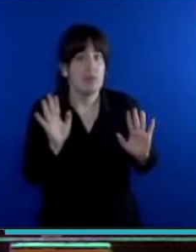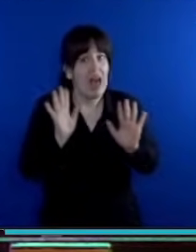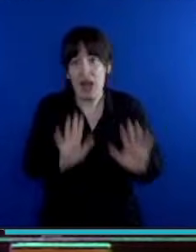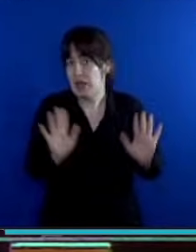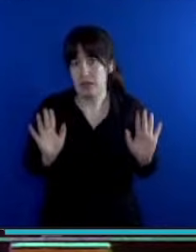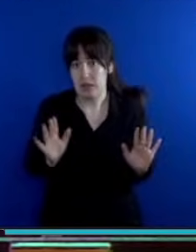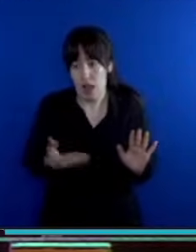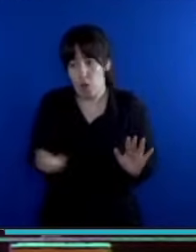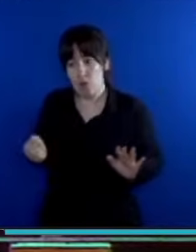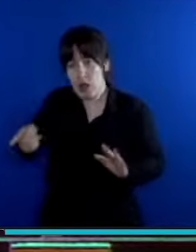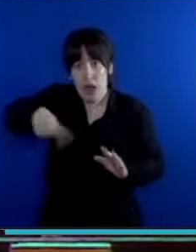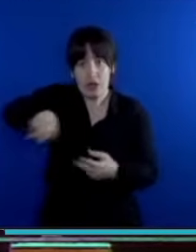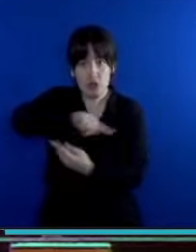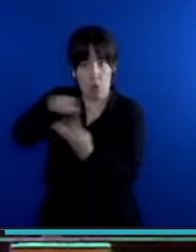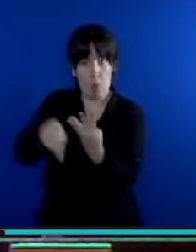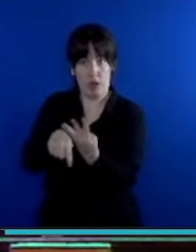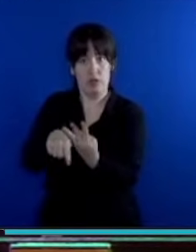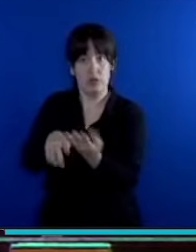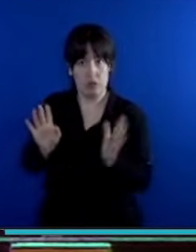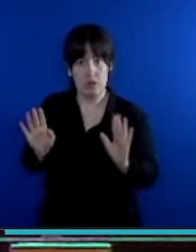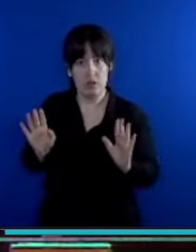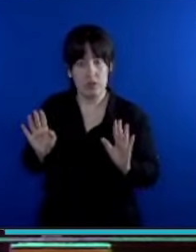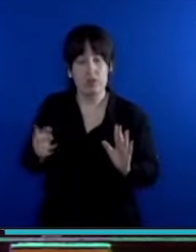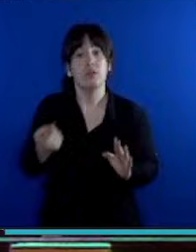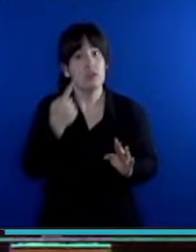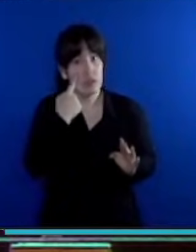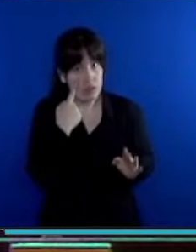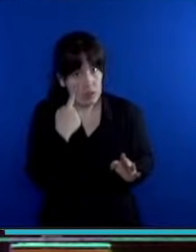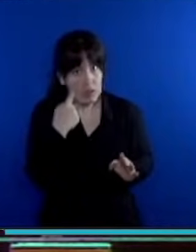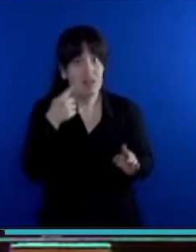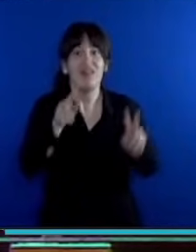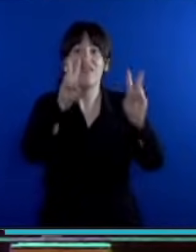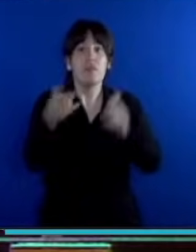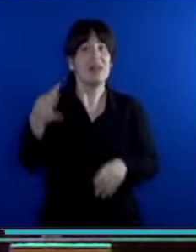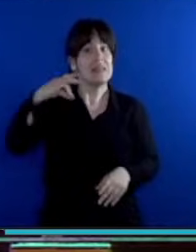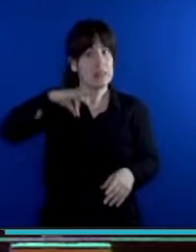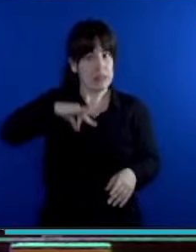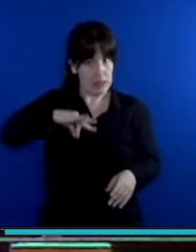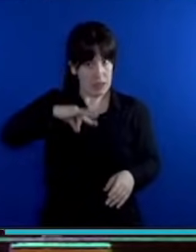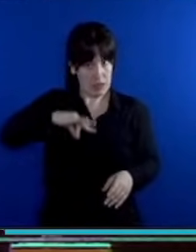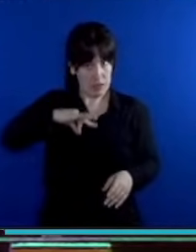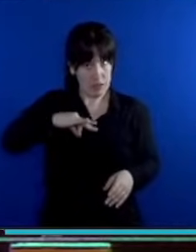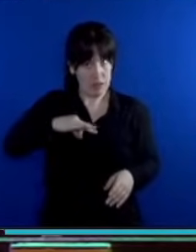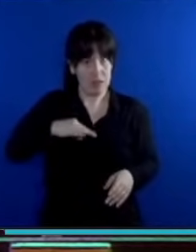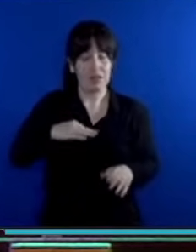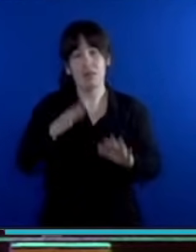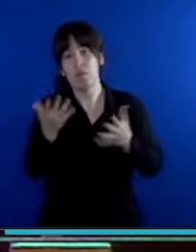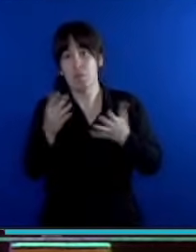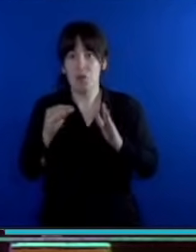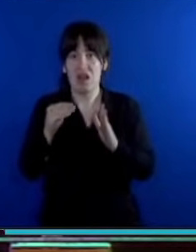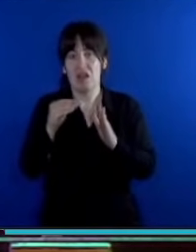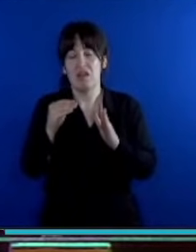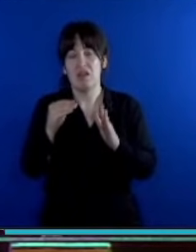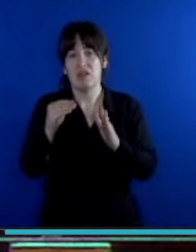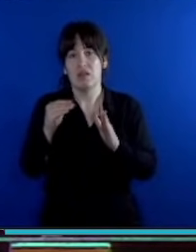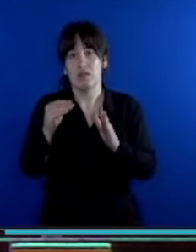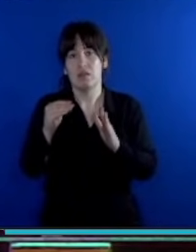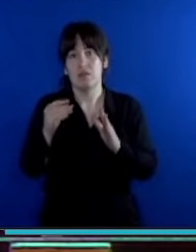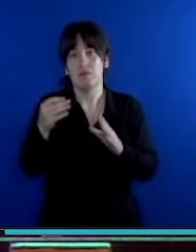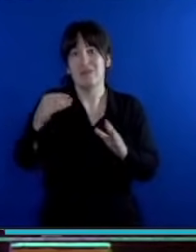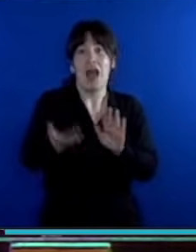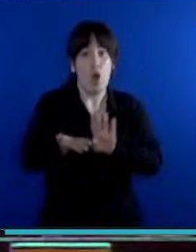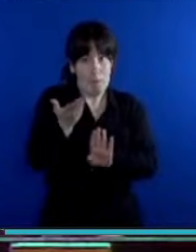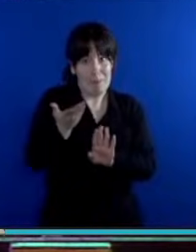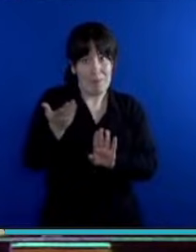así. Fíjese usted, señor presidente, que en materia salarial, el gasto promedio el